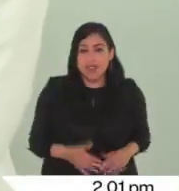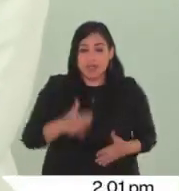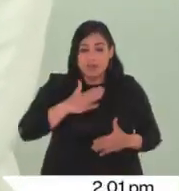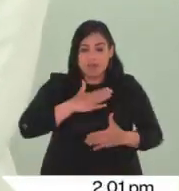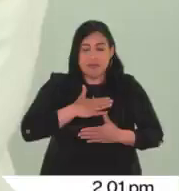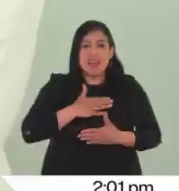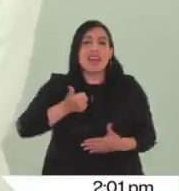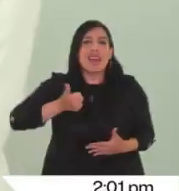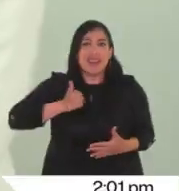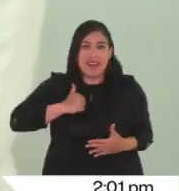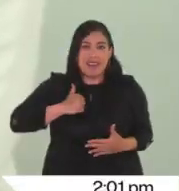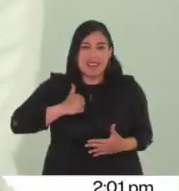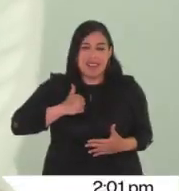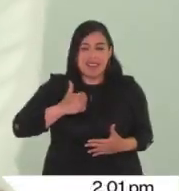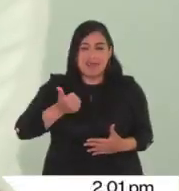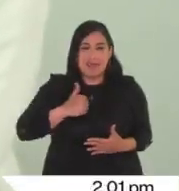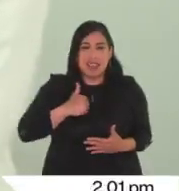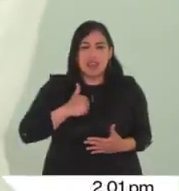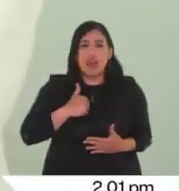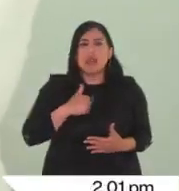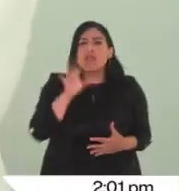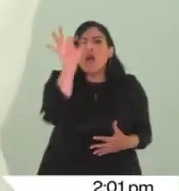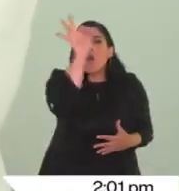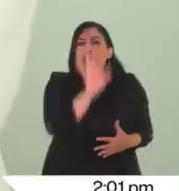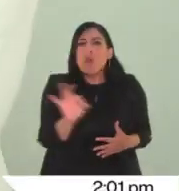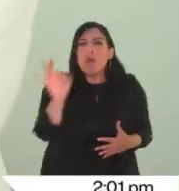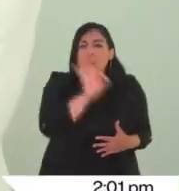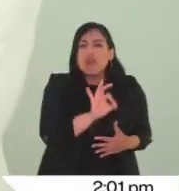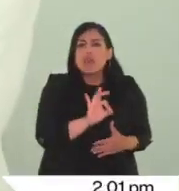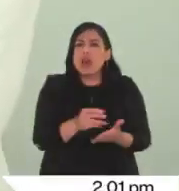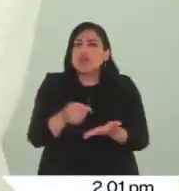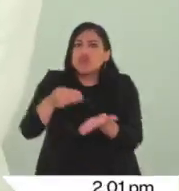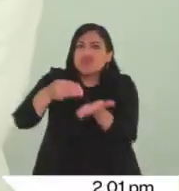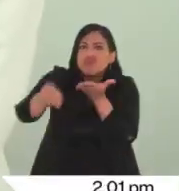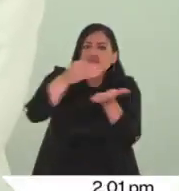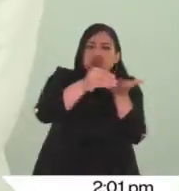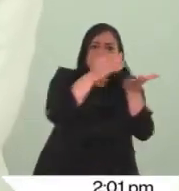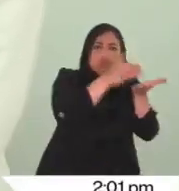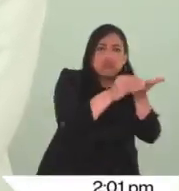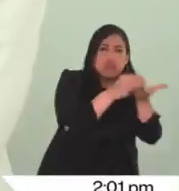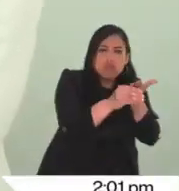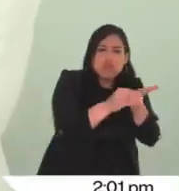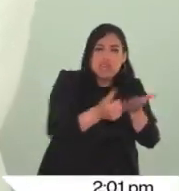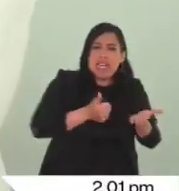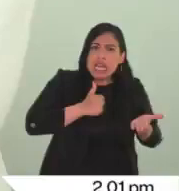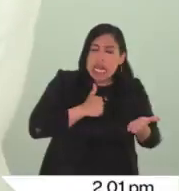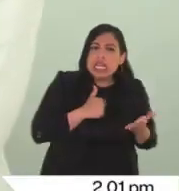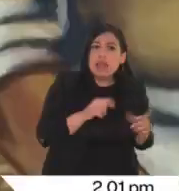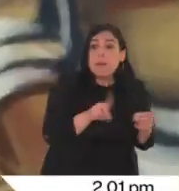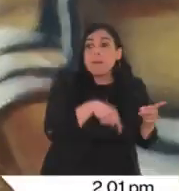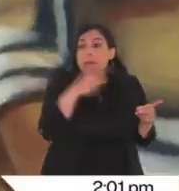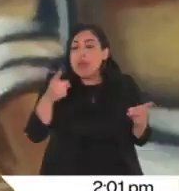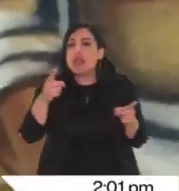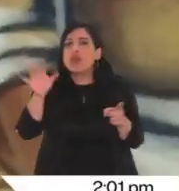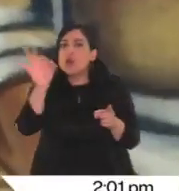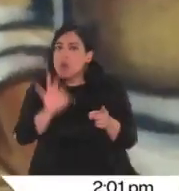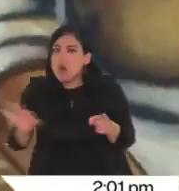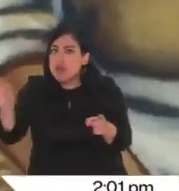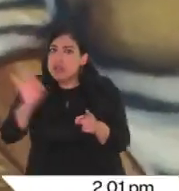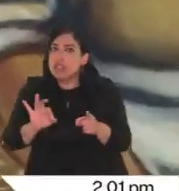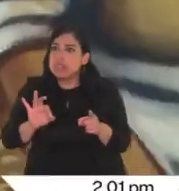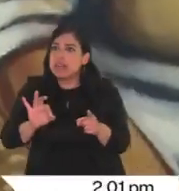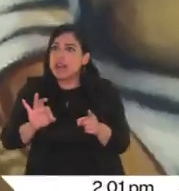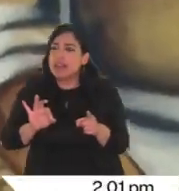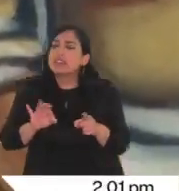país Canadá había un aumento de consumo de cannabis pero también de consumo problemático Entonces